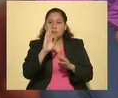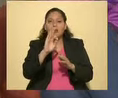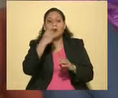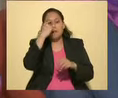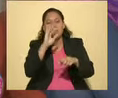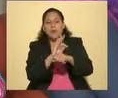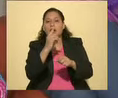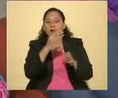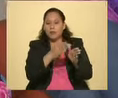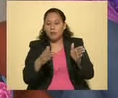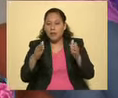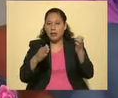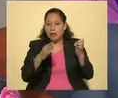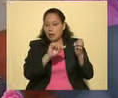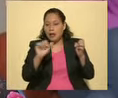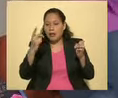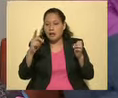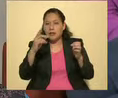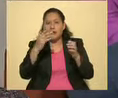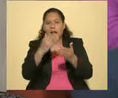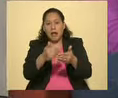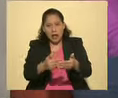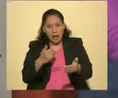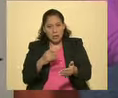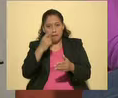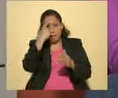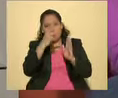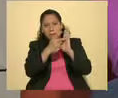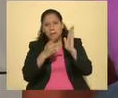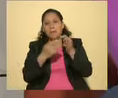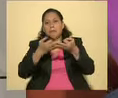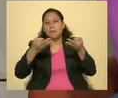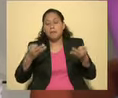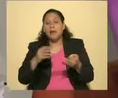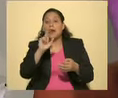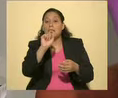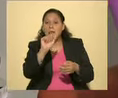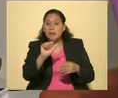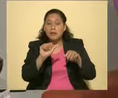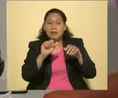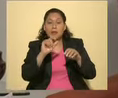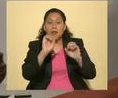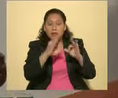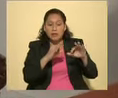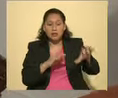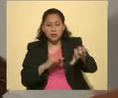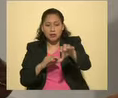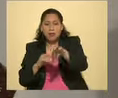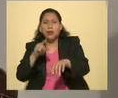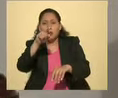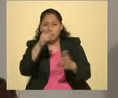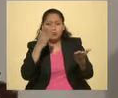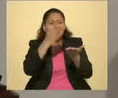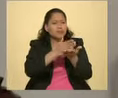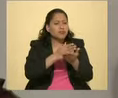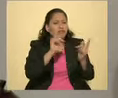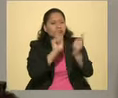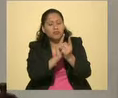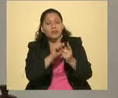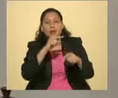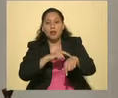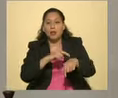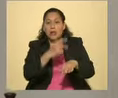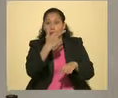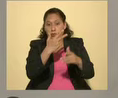pago anual anticipado de predial. Acércate a cualquiera de las 26 oficinas de la tesorería, las cuales trabajan con un horario